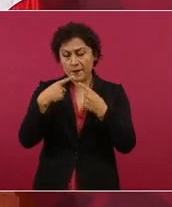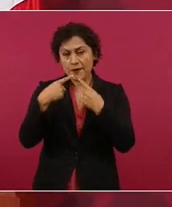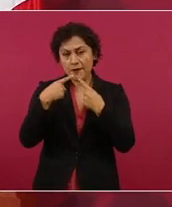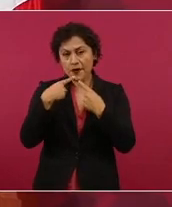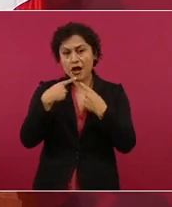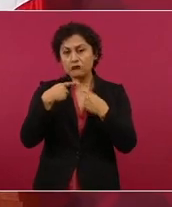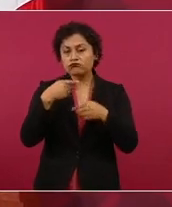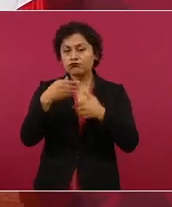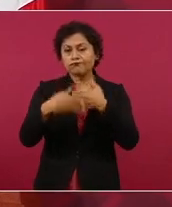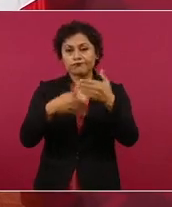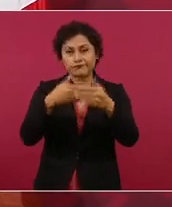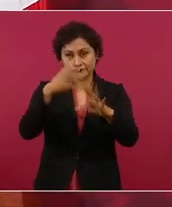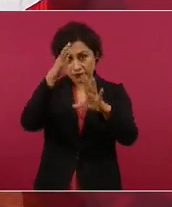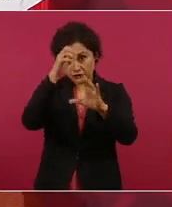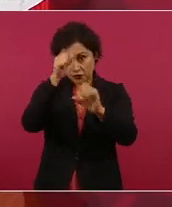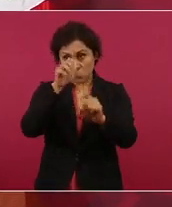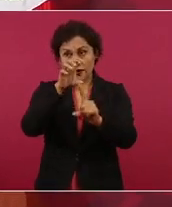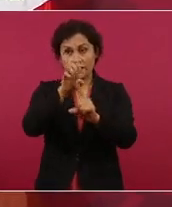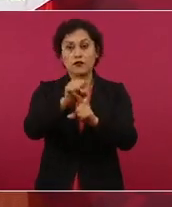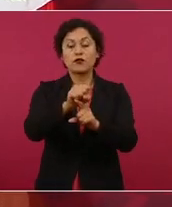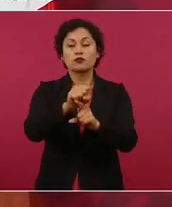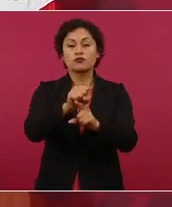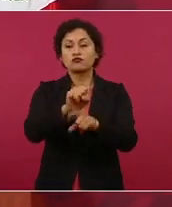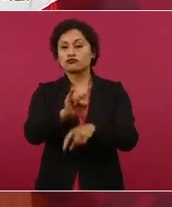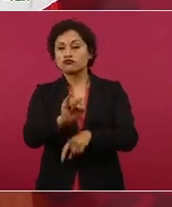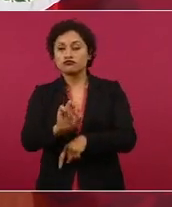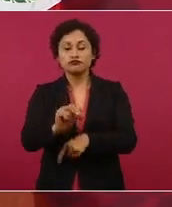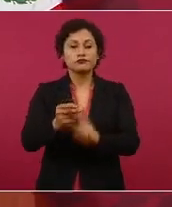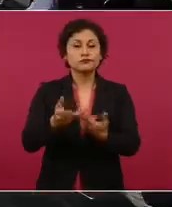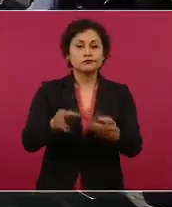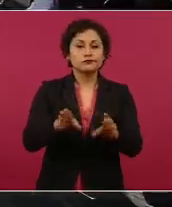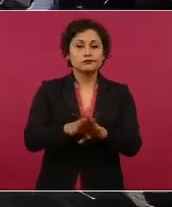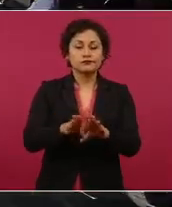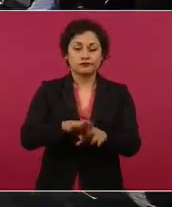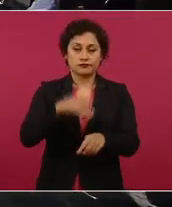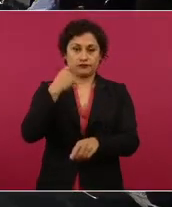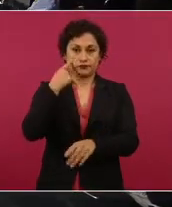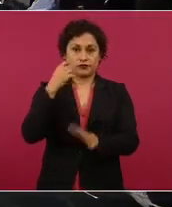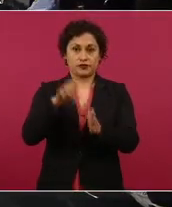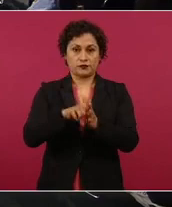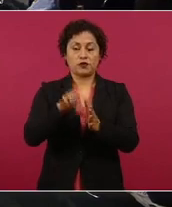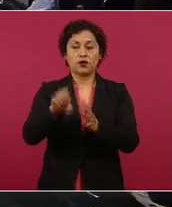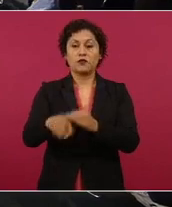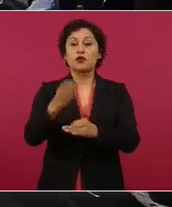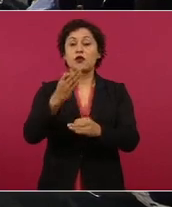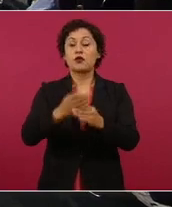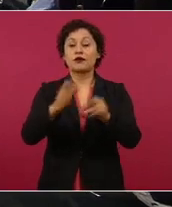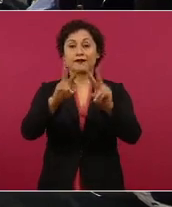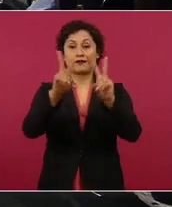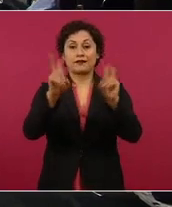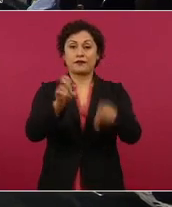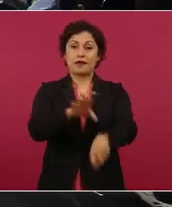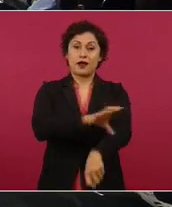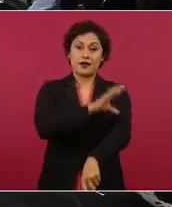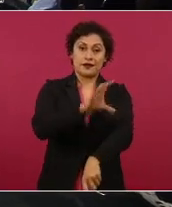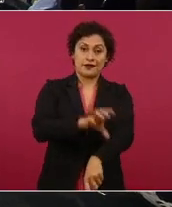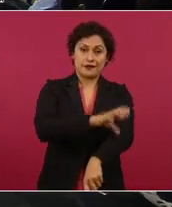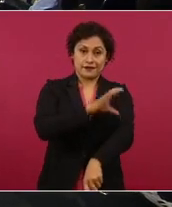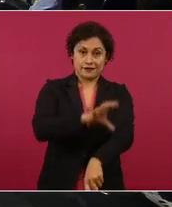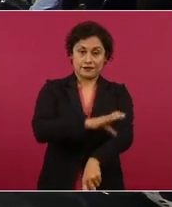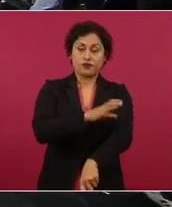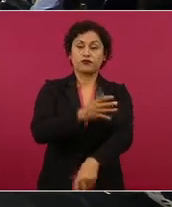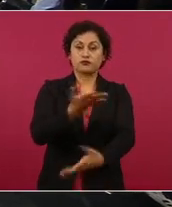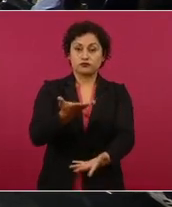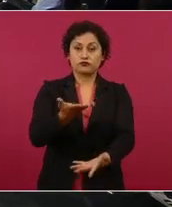llegar a acuerdos. Tenemos, por ejemplo, pendiente la cuestión energética, en especial